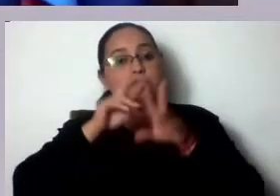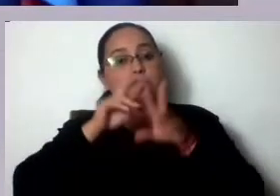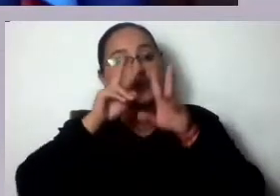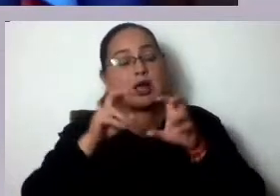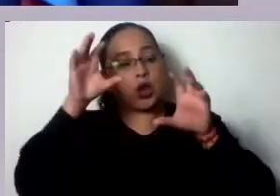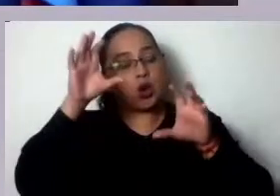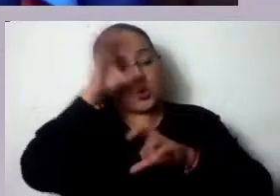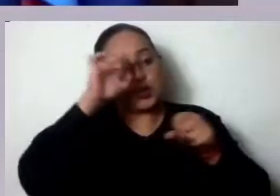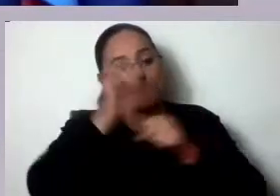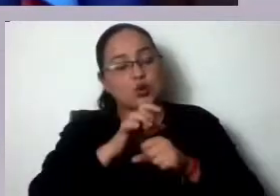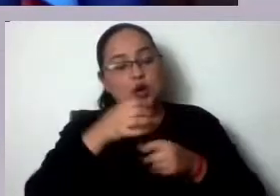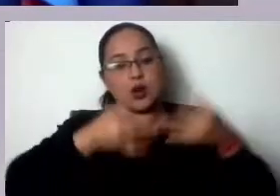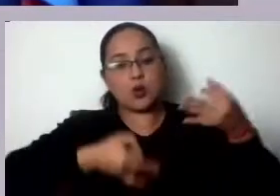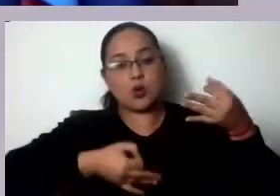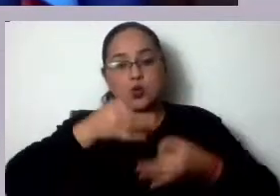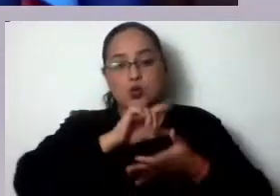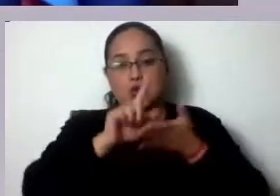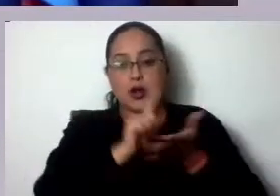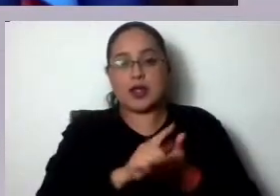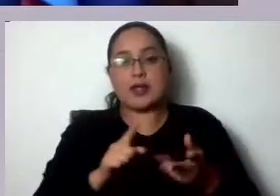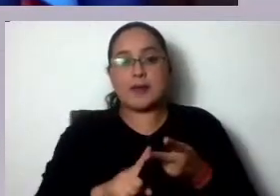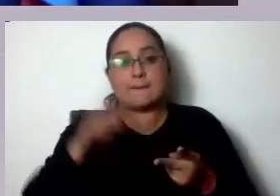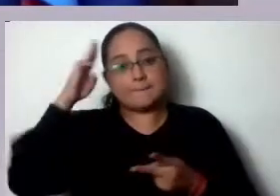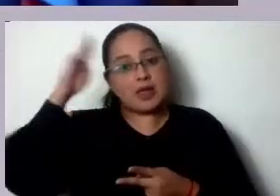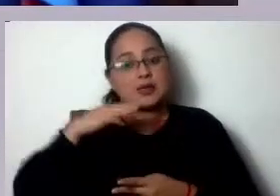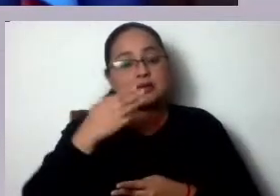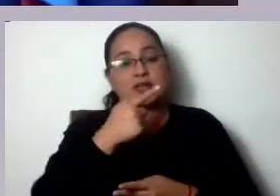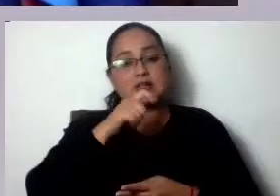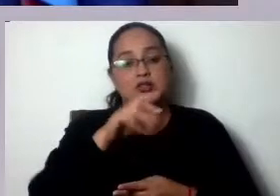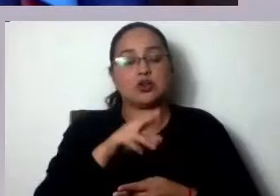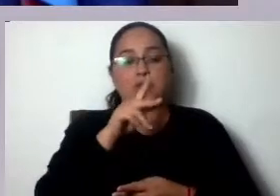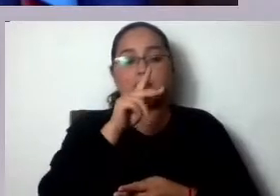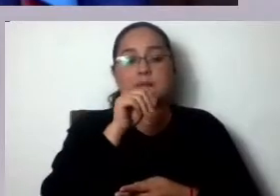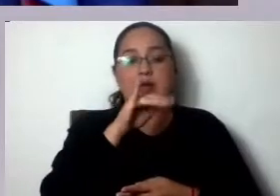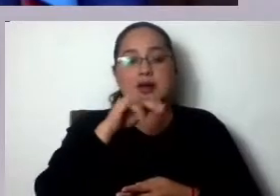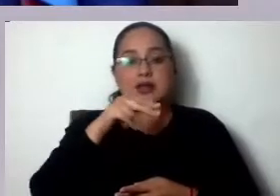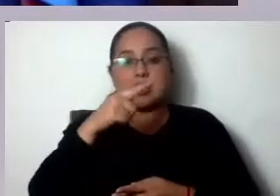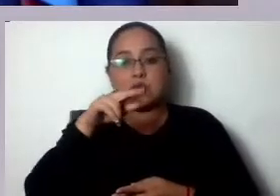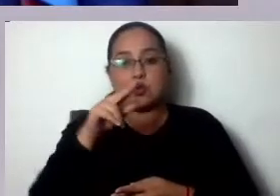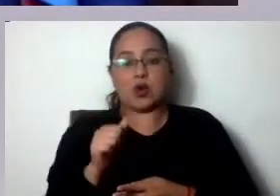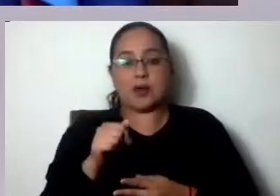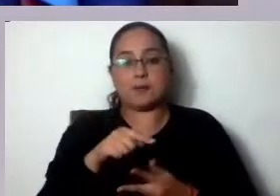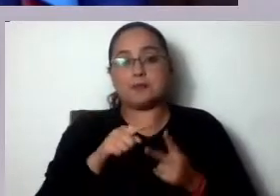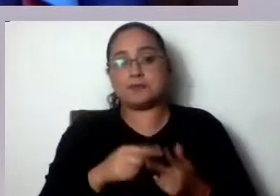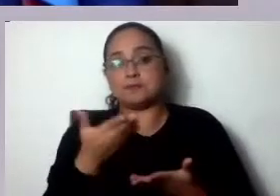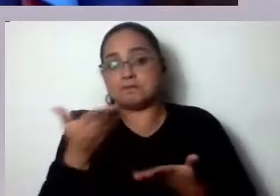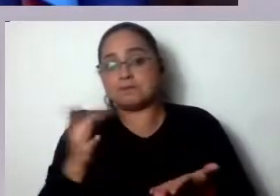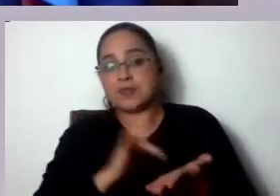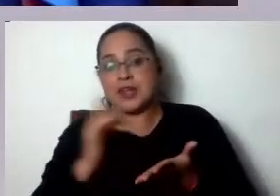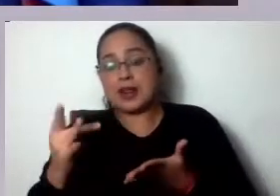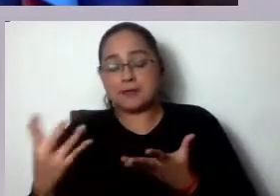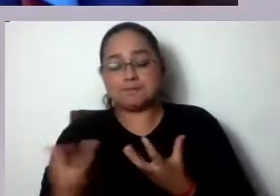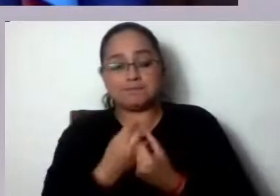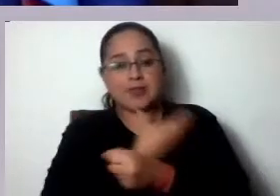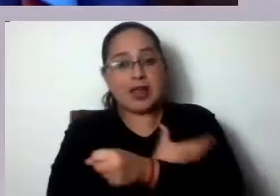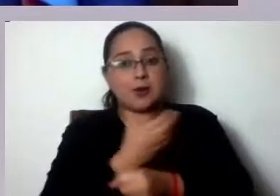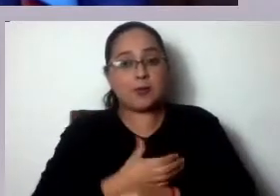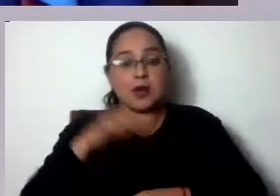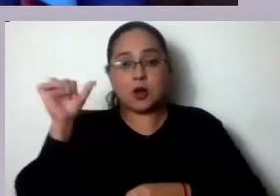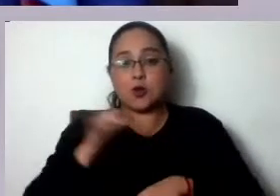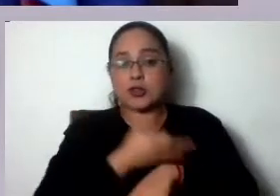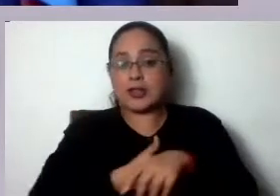jurídica y el maestro héctor paniagua rovelli subdirector general su presencia esta tarde y